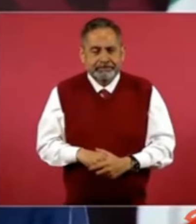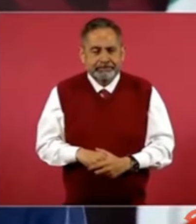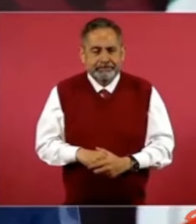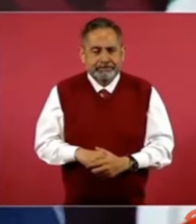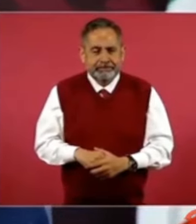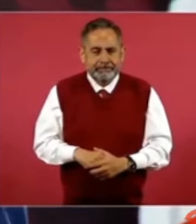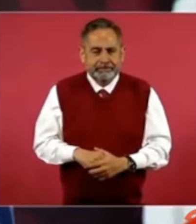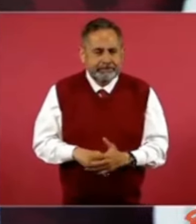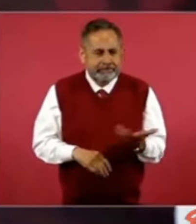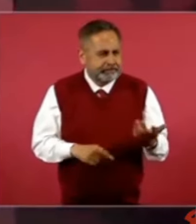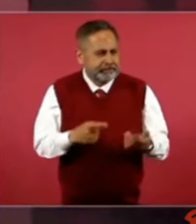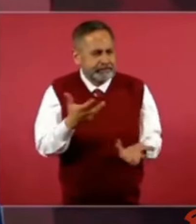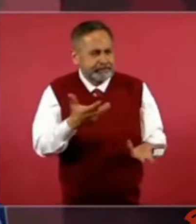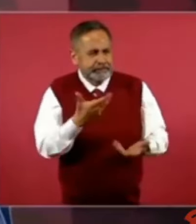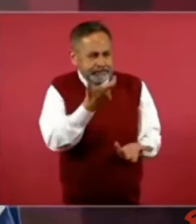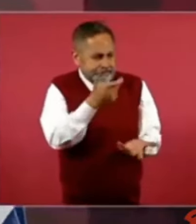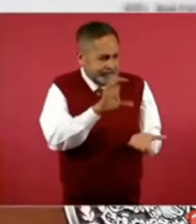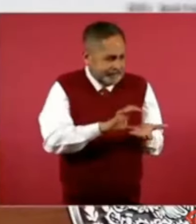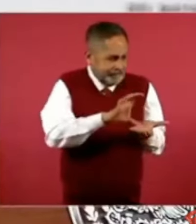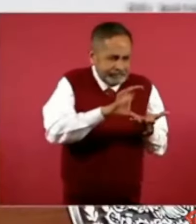¿Y qué hizo con todo ese dinero?